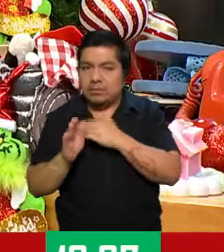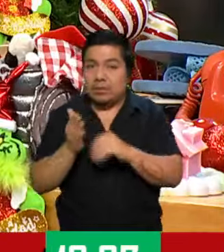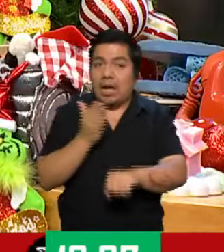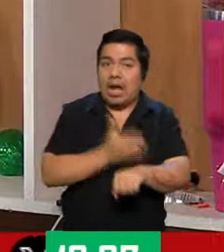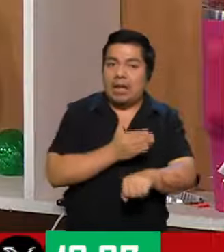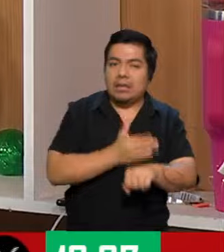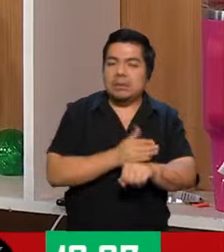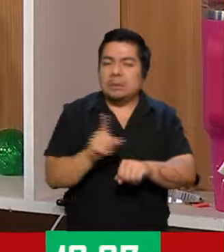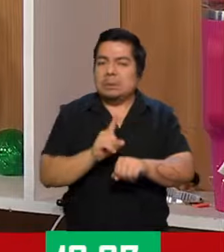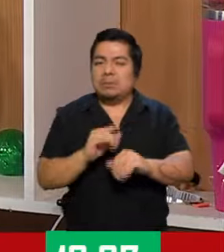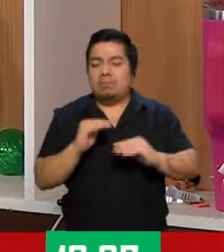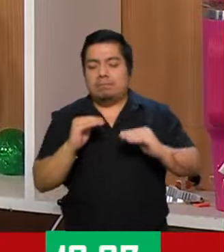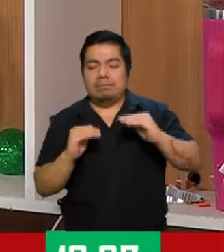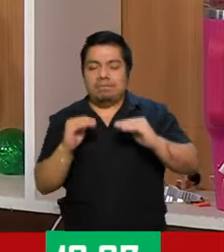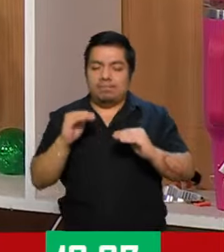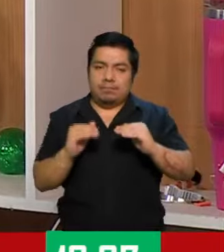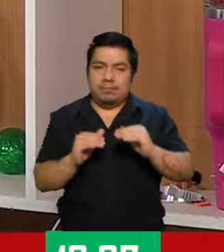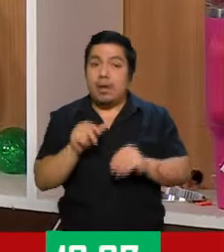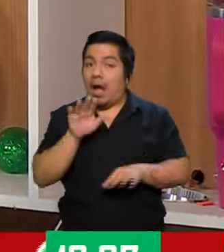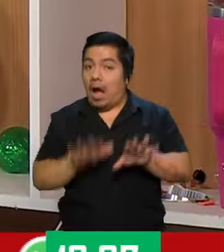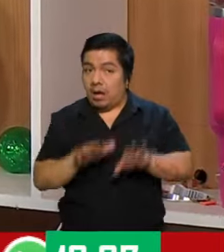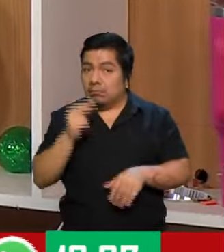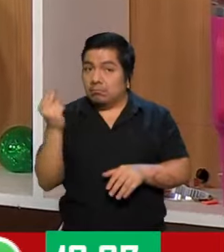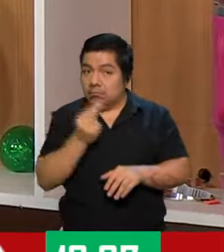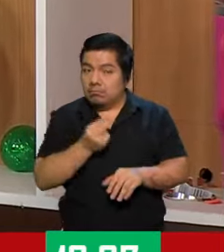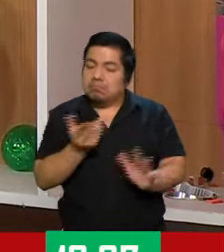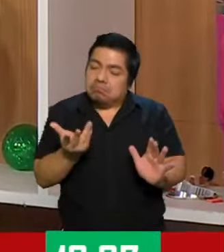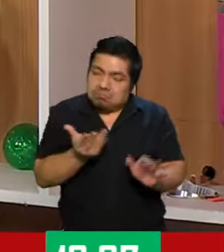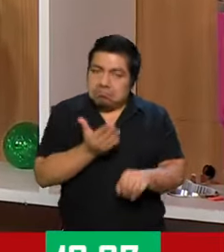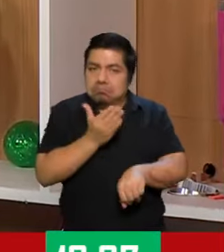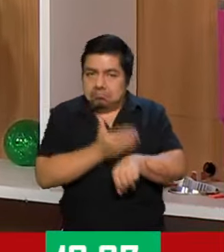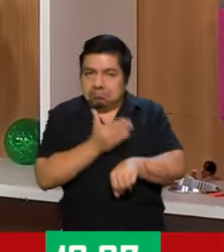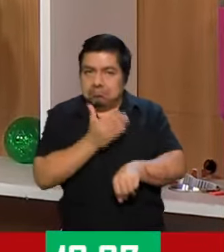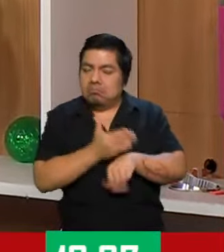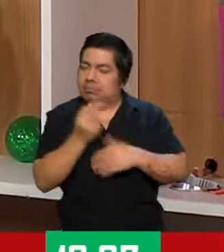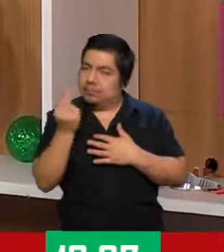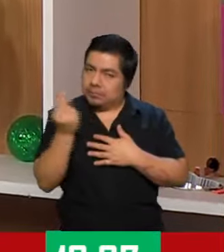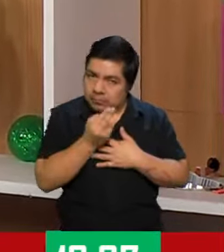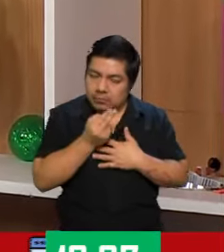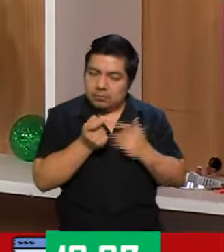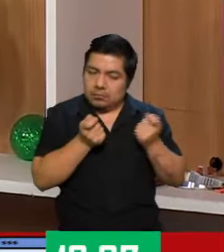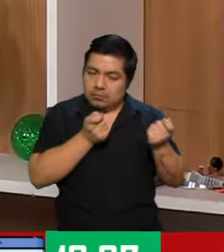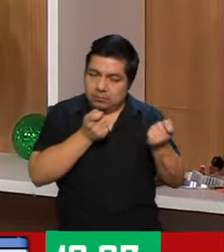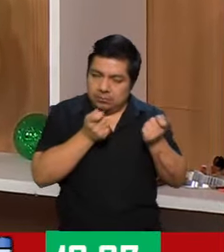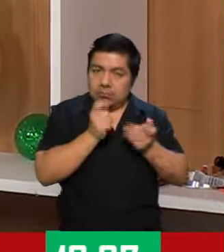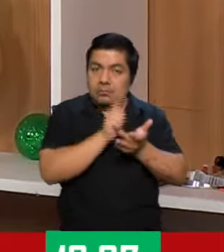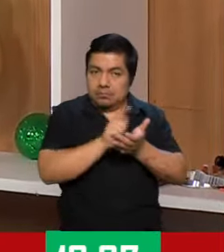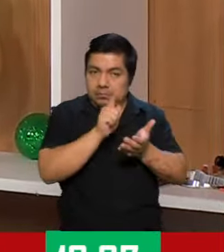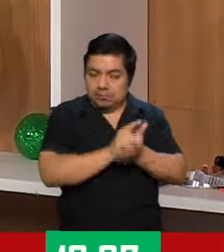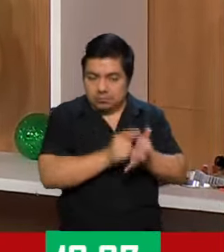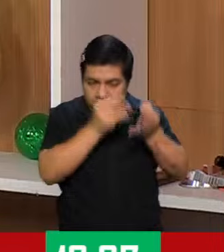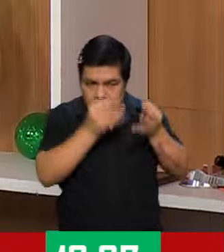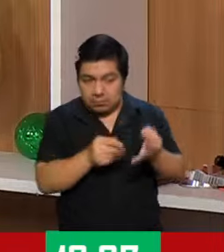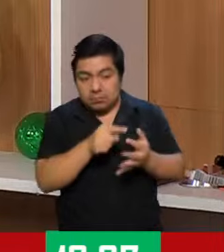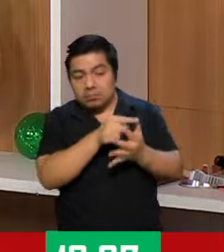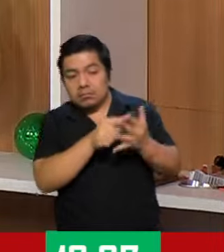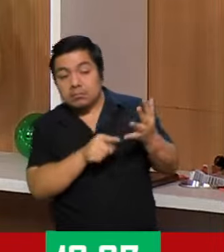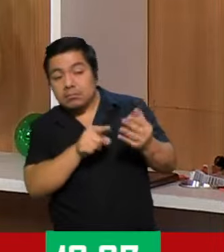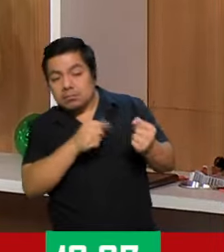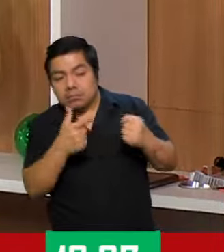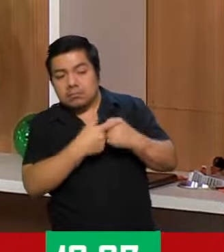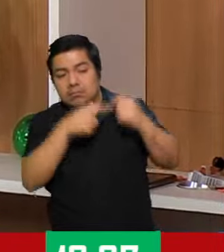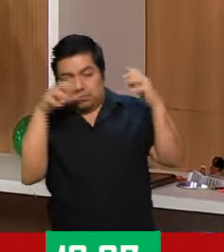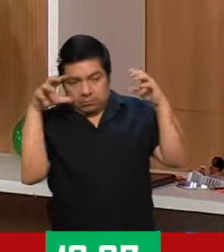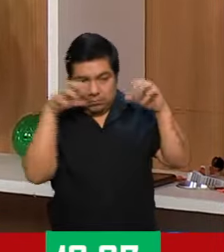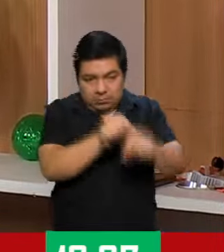un buen balance cuando es necesario usar la fuerza de manera proporcional, ilegal y detener a quienes cometen delito,